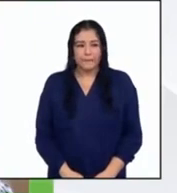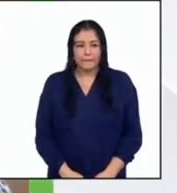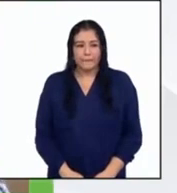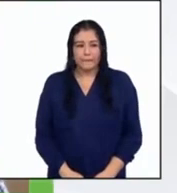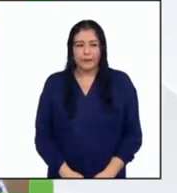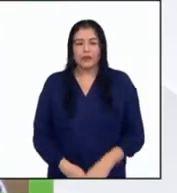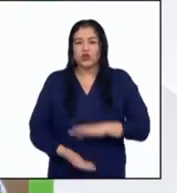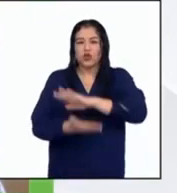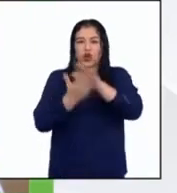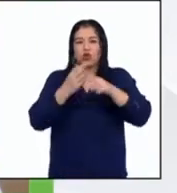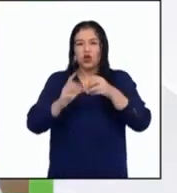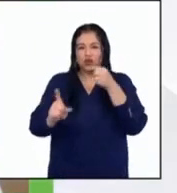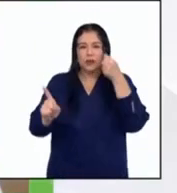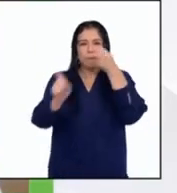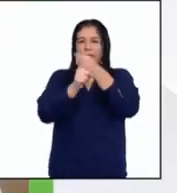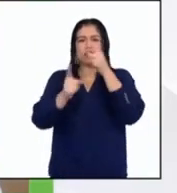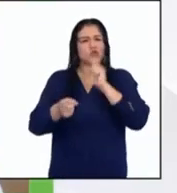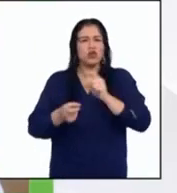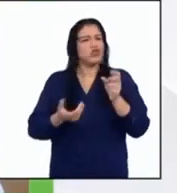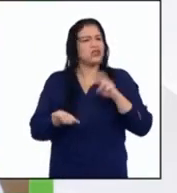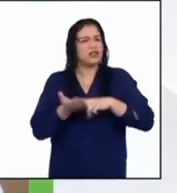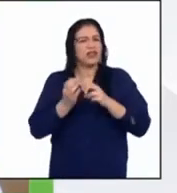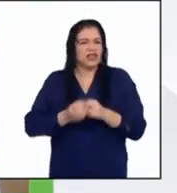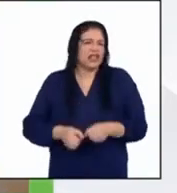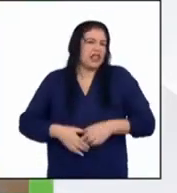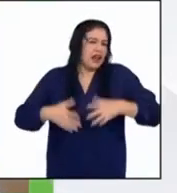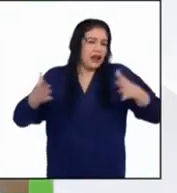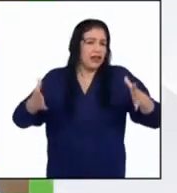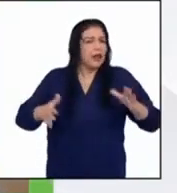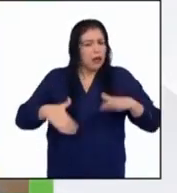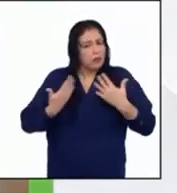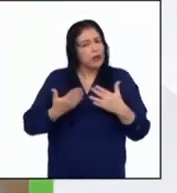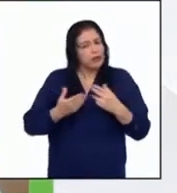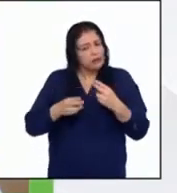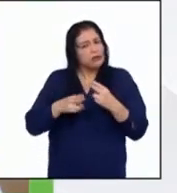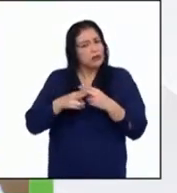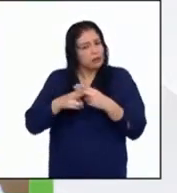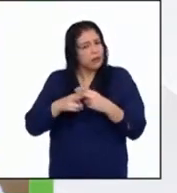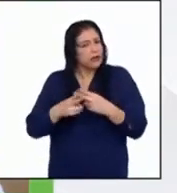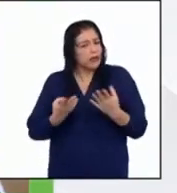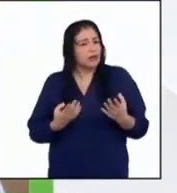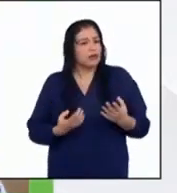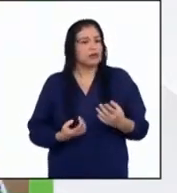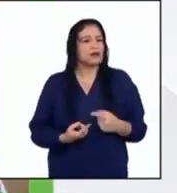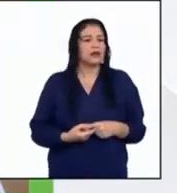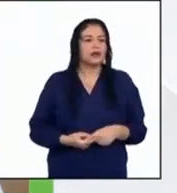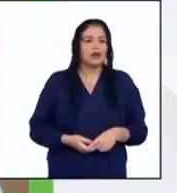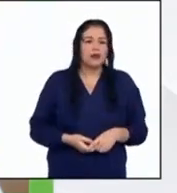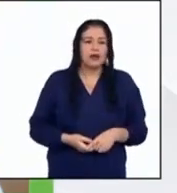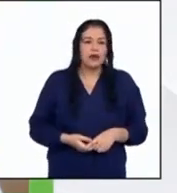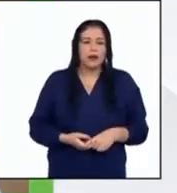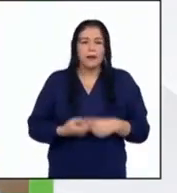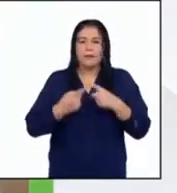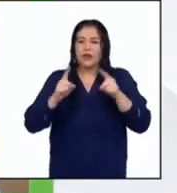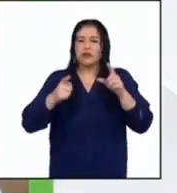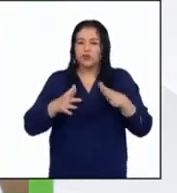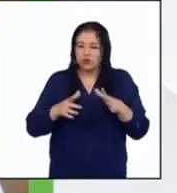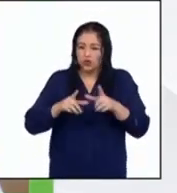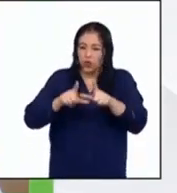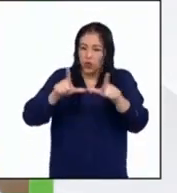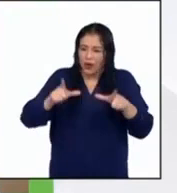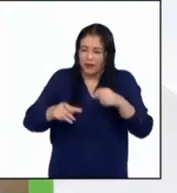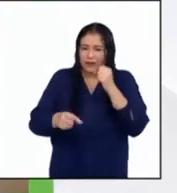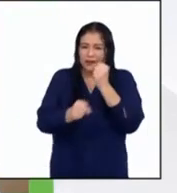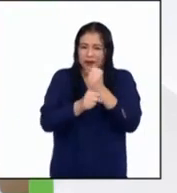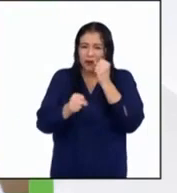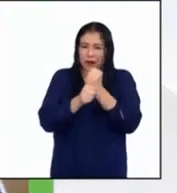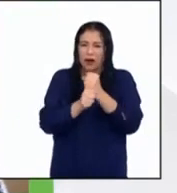los impactos no son grandes, pueden ser pequeños, pero ese pequeño espacio de